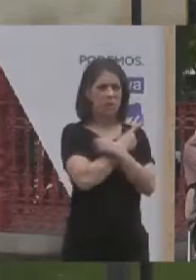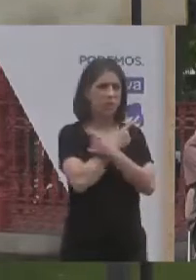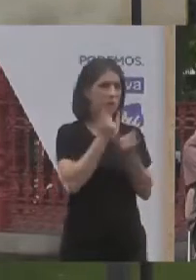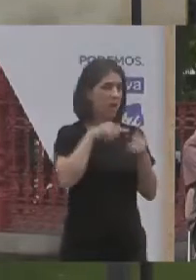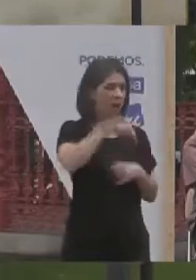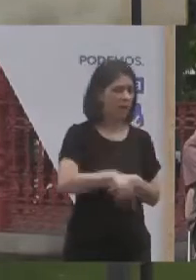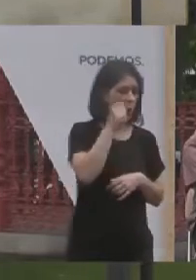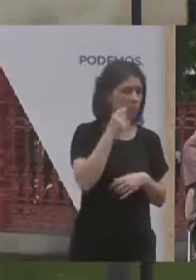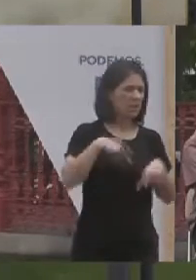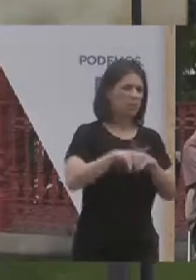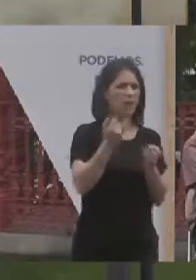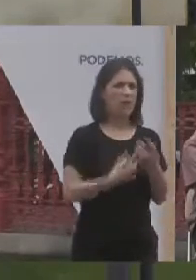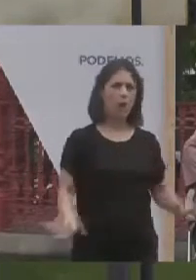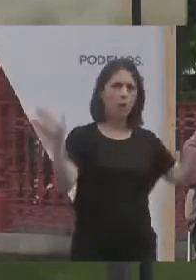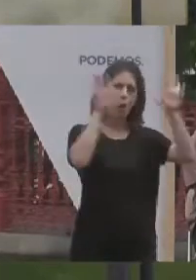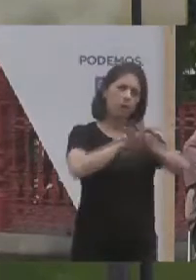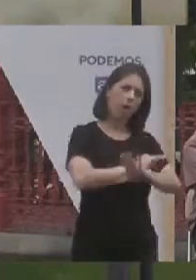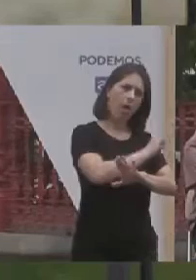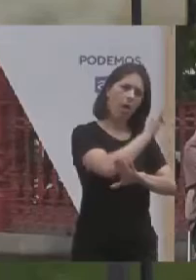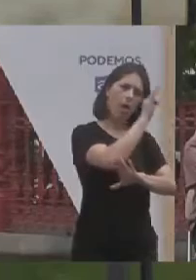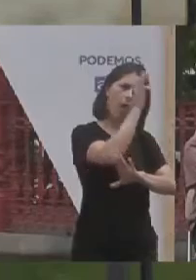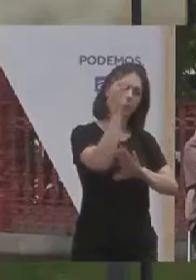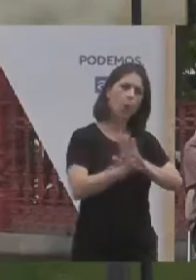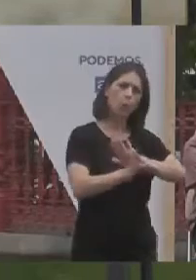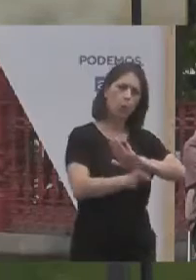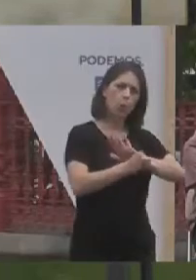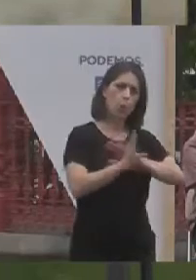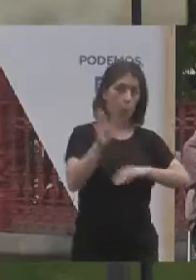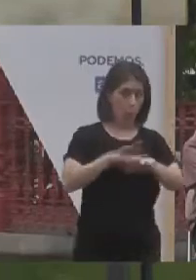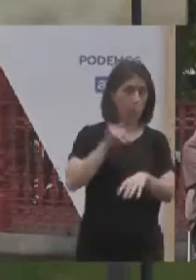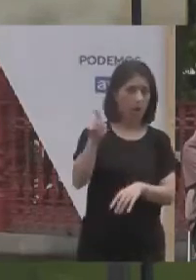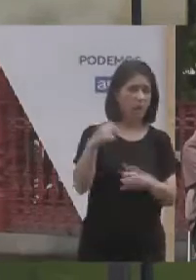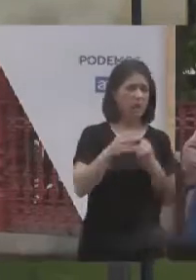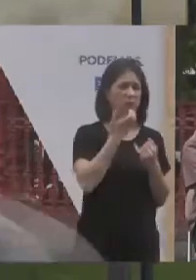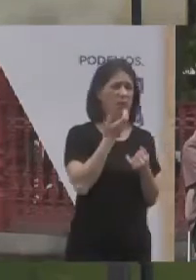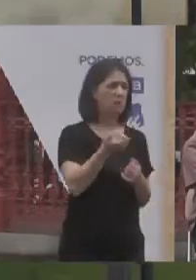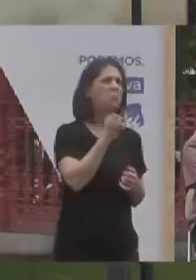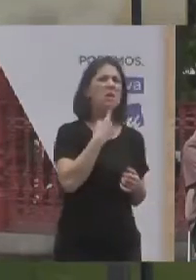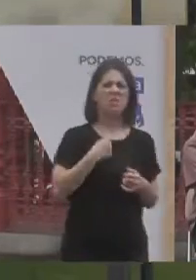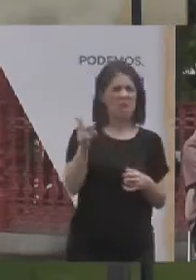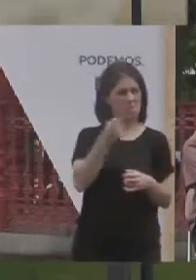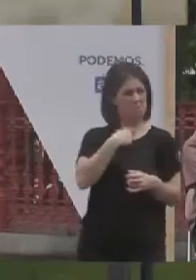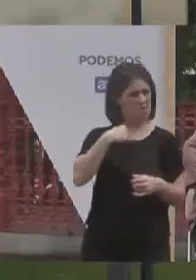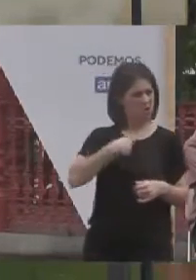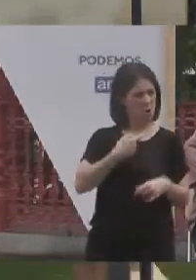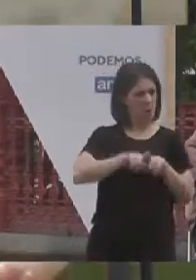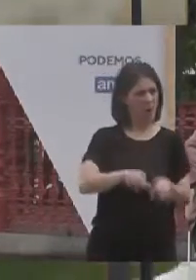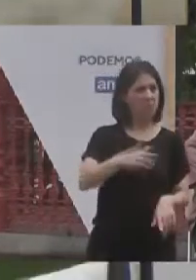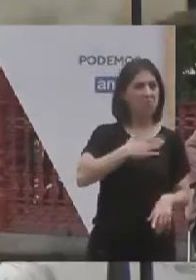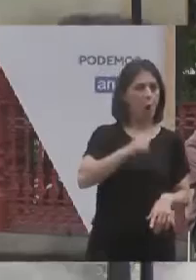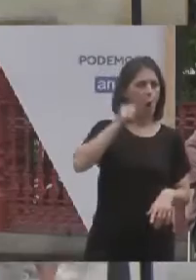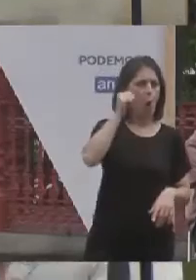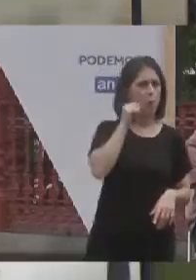a Ourense nesta longa noite de pedra, dixérame que eu non podía decir con orgullo que era ourensán, por non darlle unha